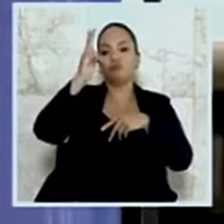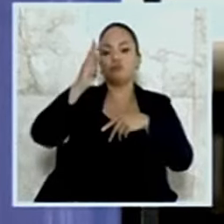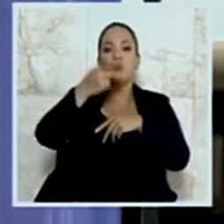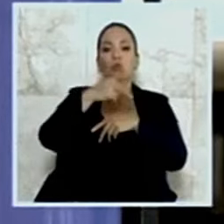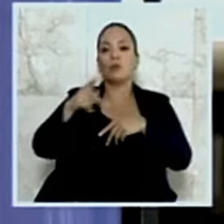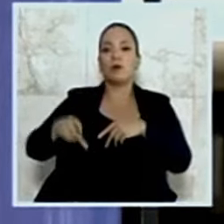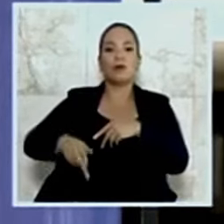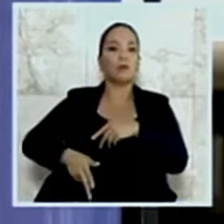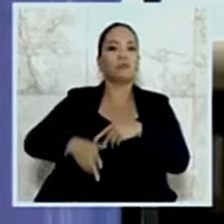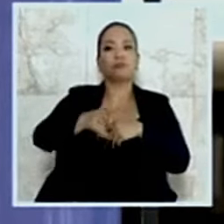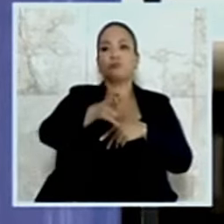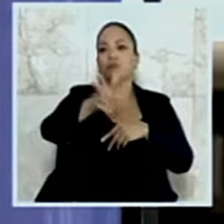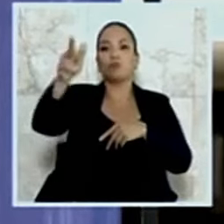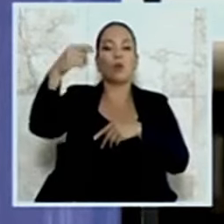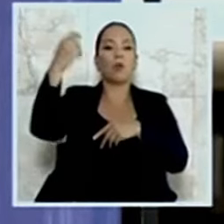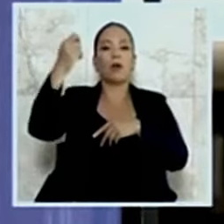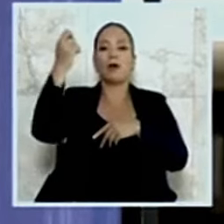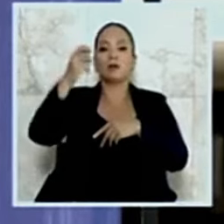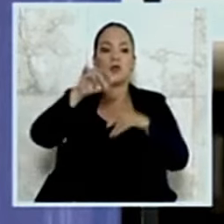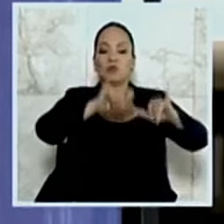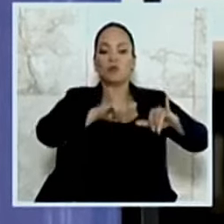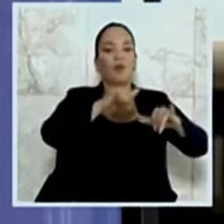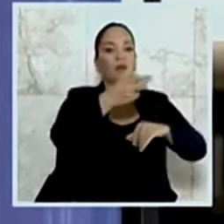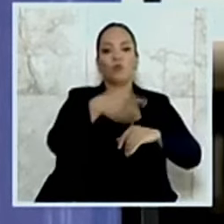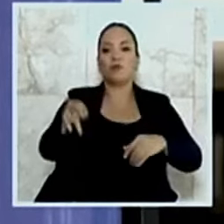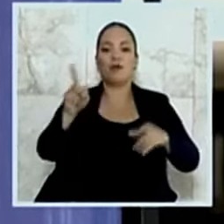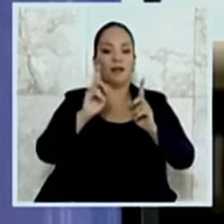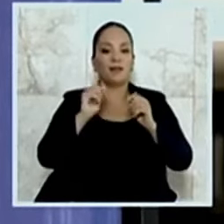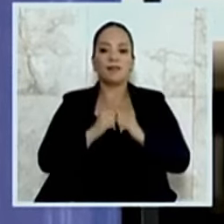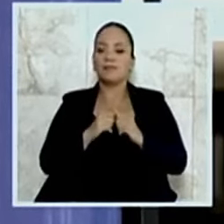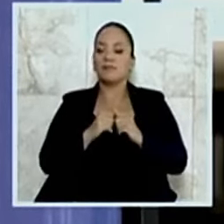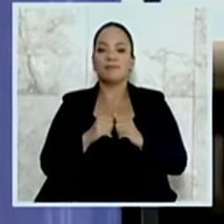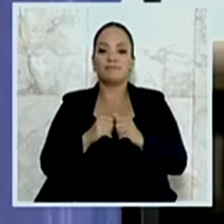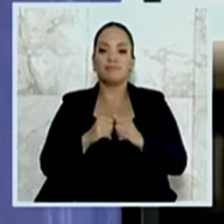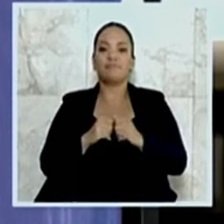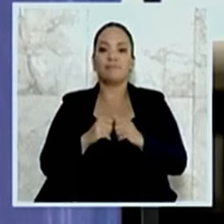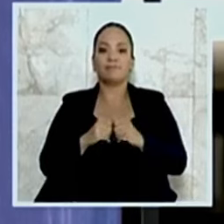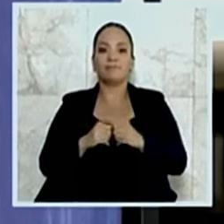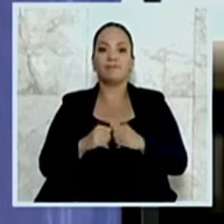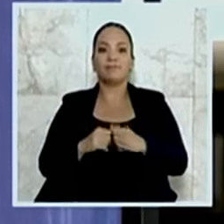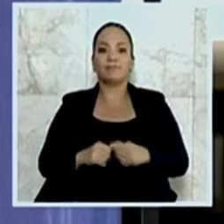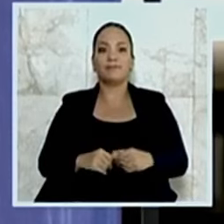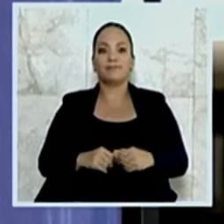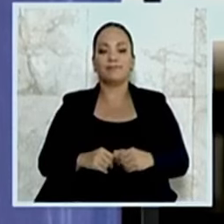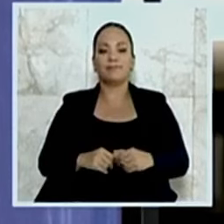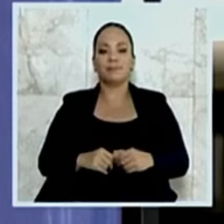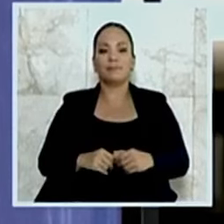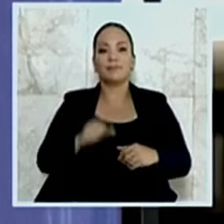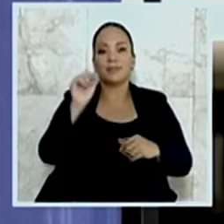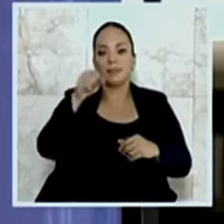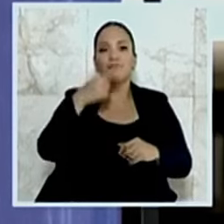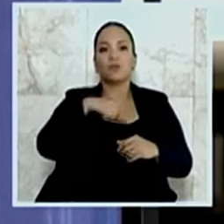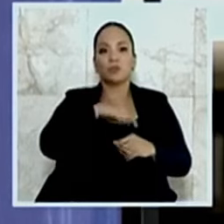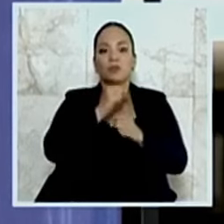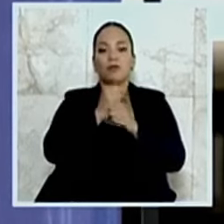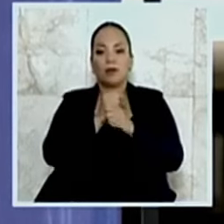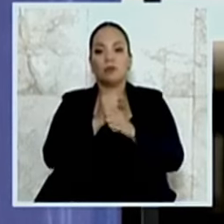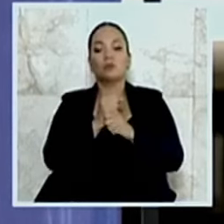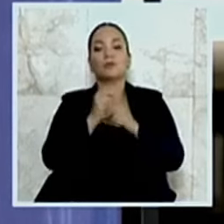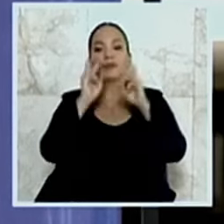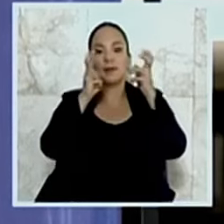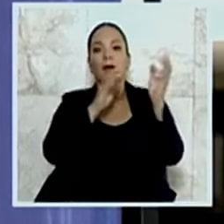noroeste de Guanacaste, fueron sacando recursos y ya la gente sigue derecho para el Golfo de Papagayo y ya no